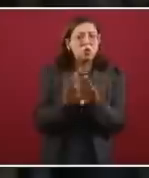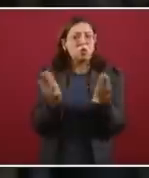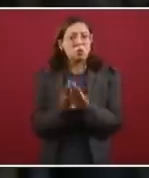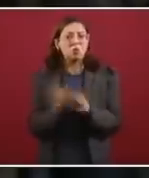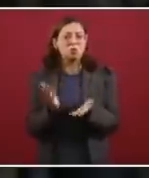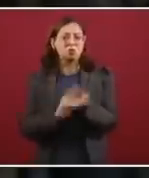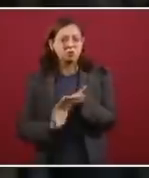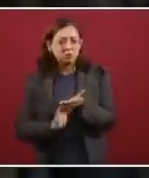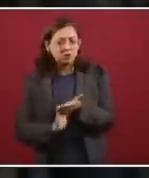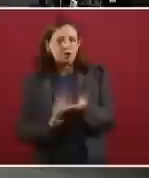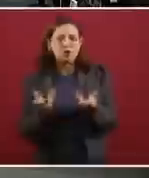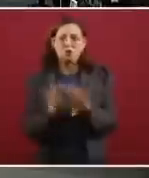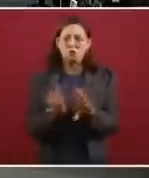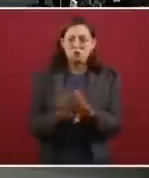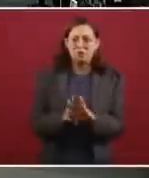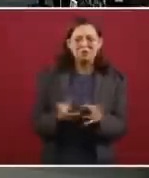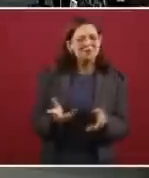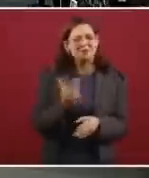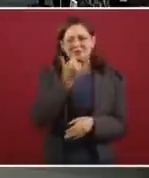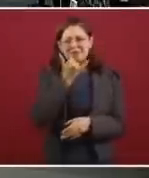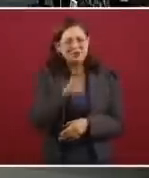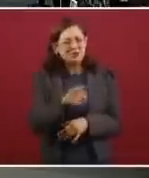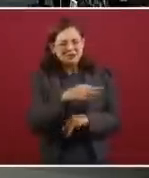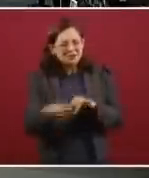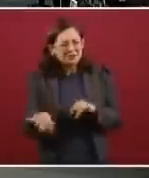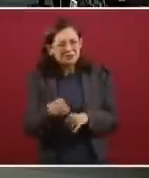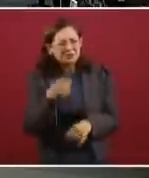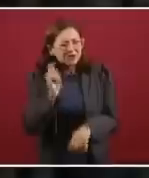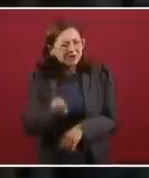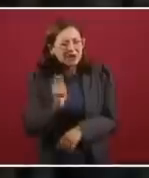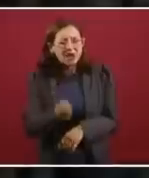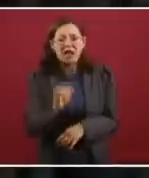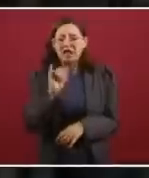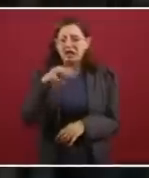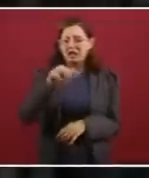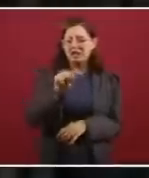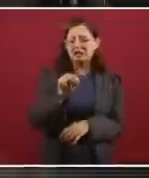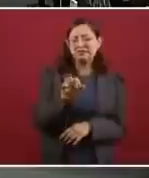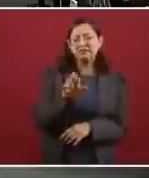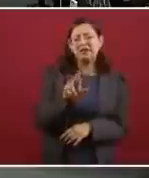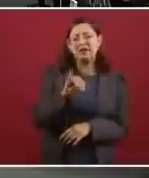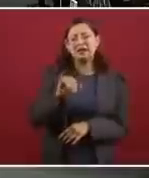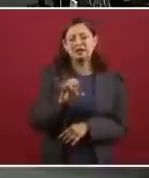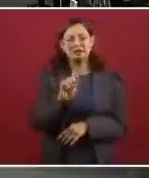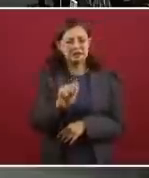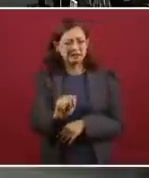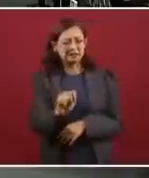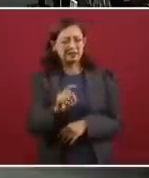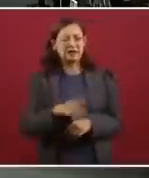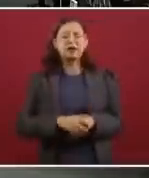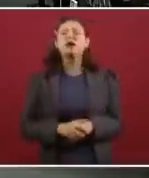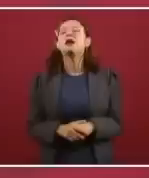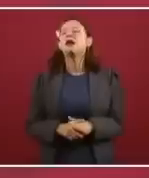¿Cuáles son estas herramientas pues, del SAT? Lo último no te escuché. De Interjet debe ser. Mire, ya no hay